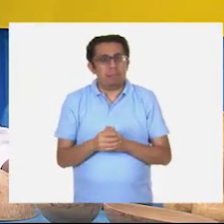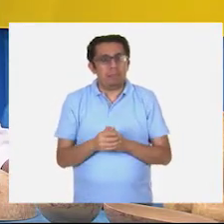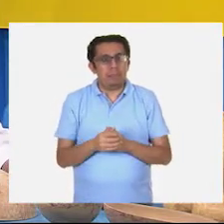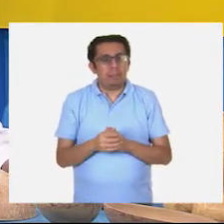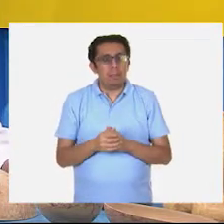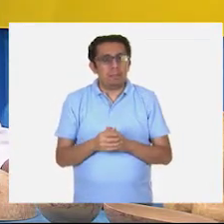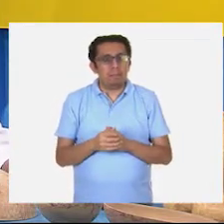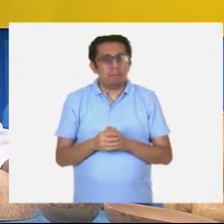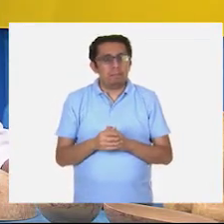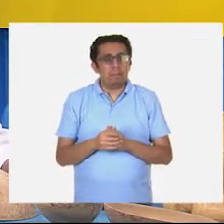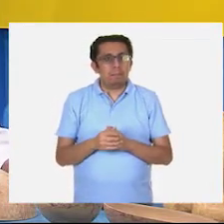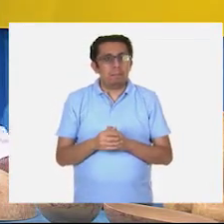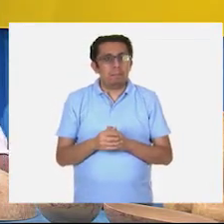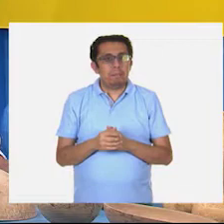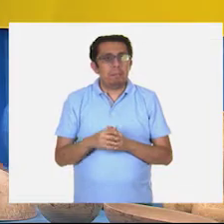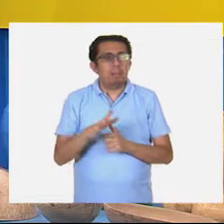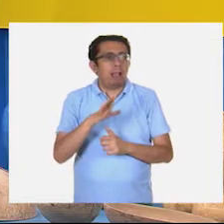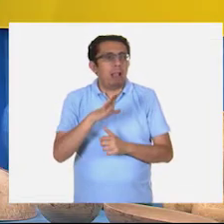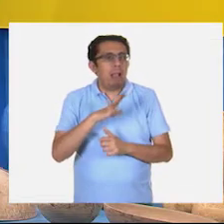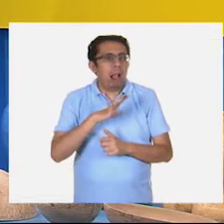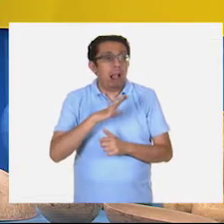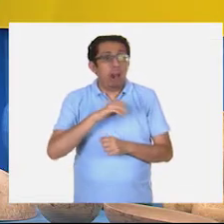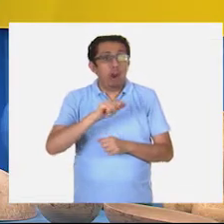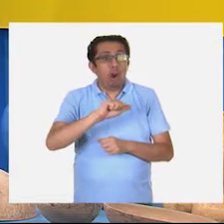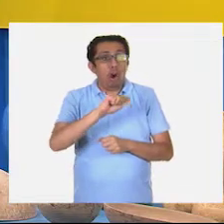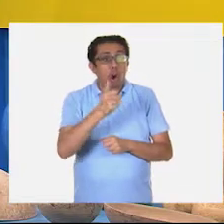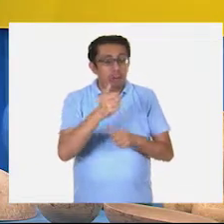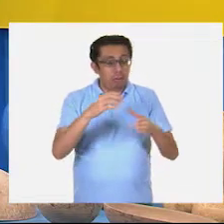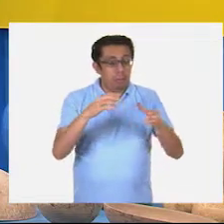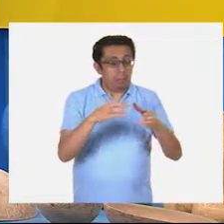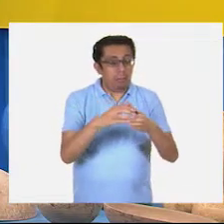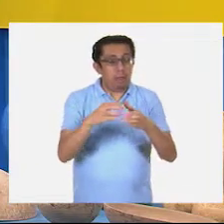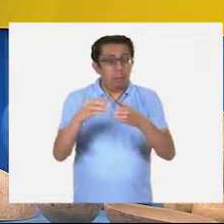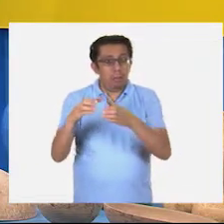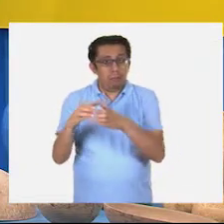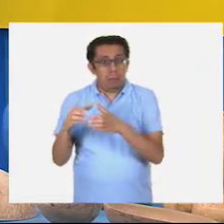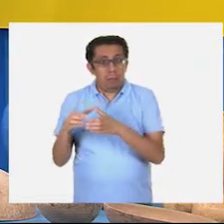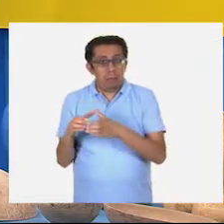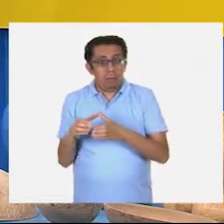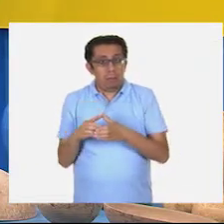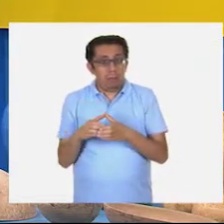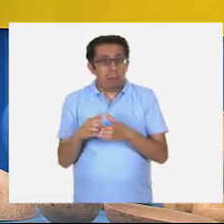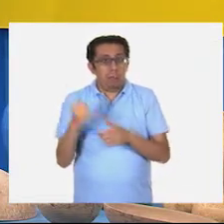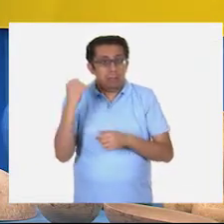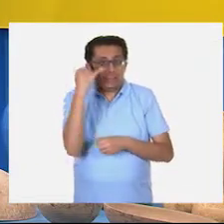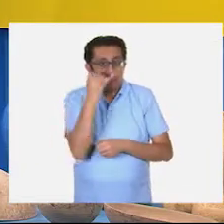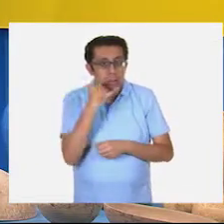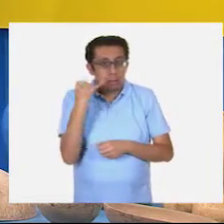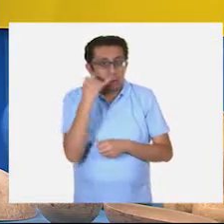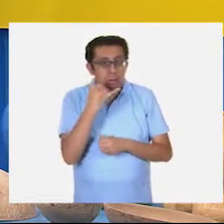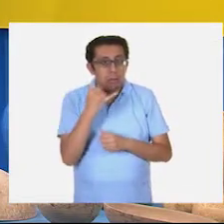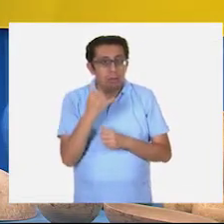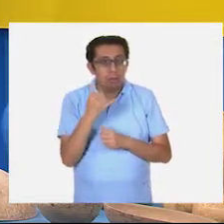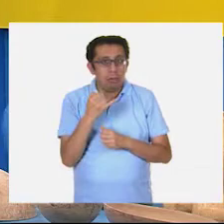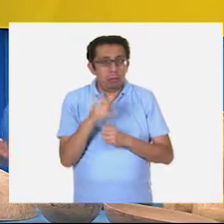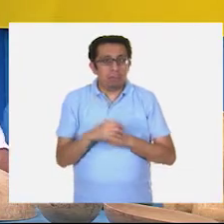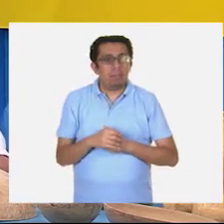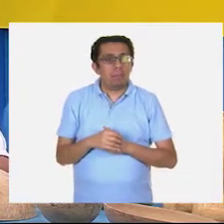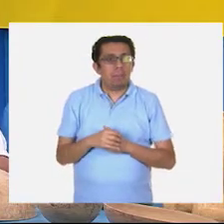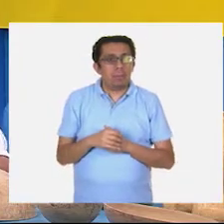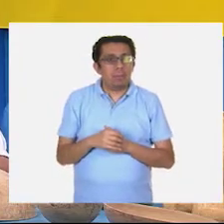podemos observar, se forman 11 familias que